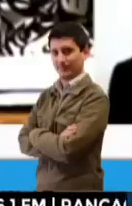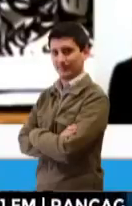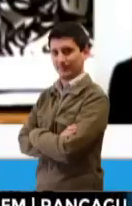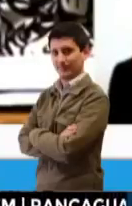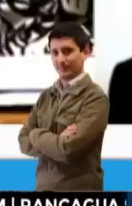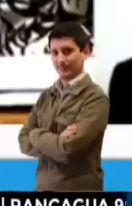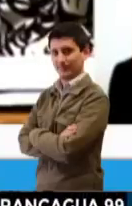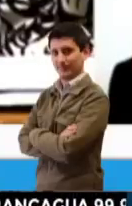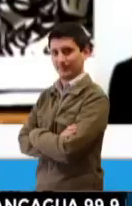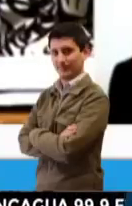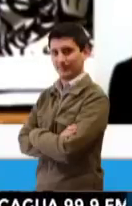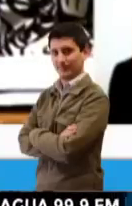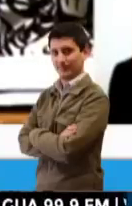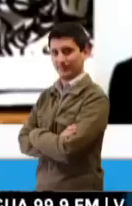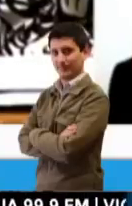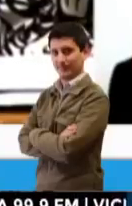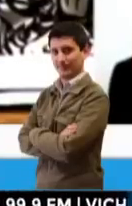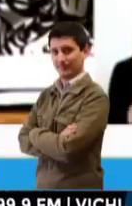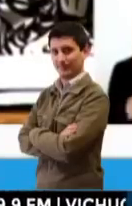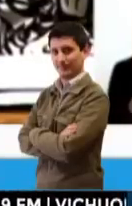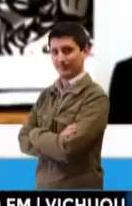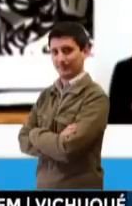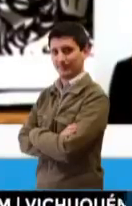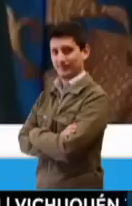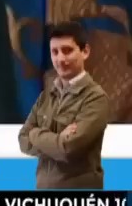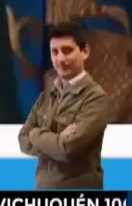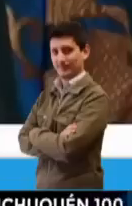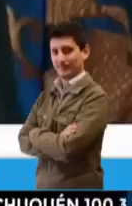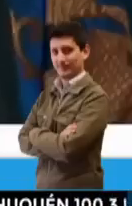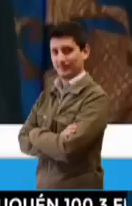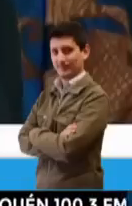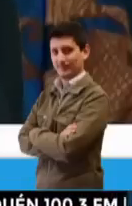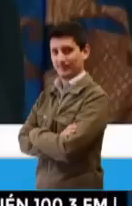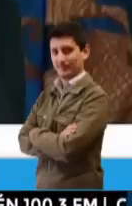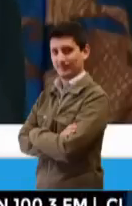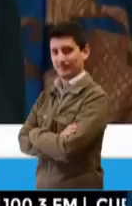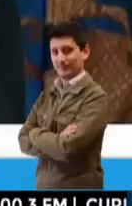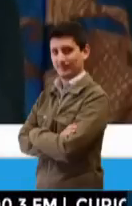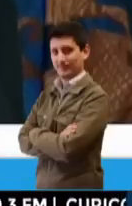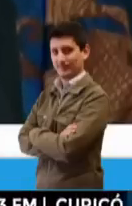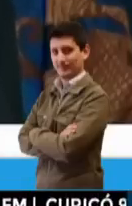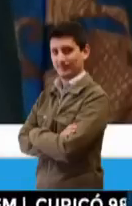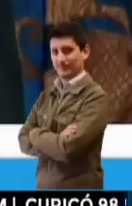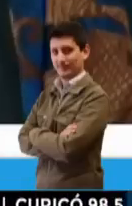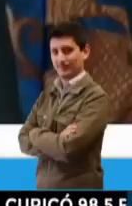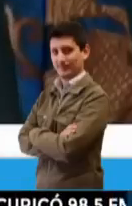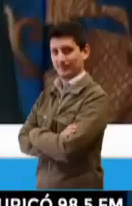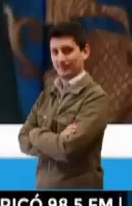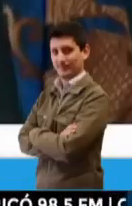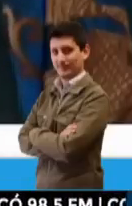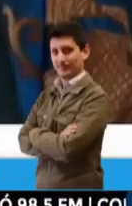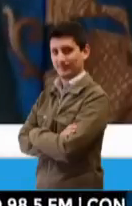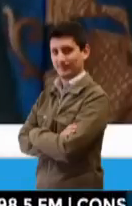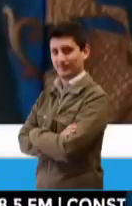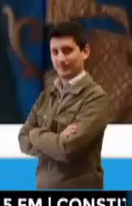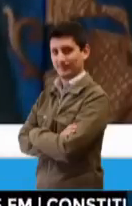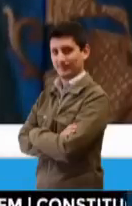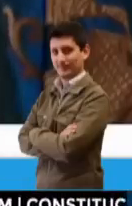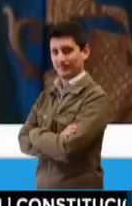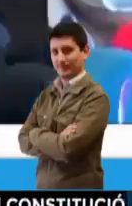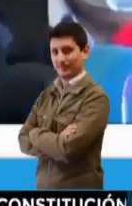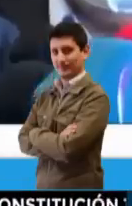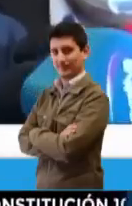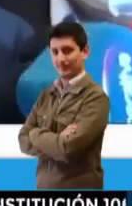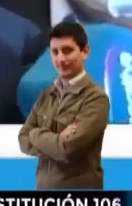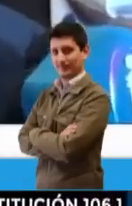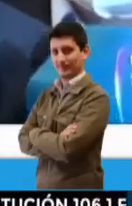Nacional. La posición de Miguel Mellado es la más nítida en esto en cuanto a decirlo exactamente, pero no es el único parlamentario de oposición que lo piensa.